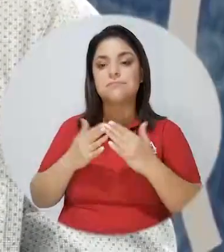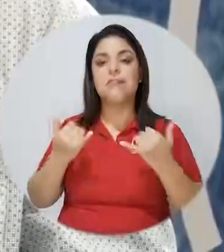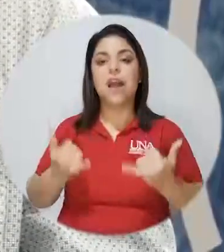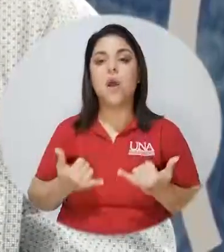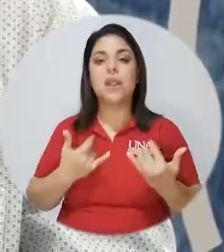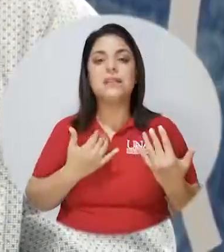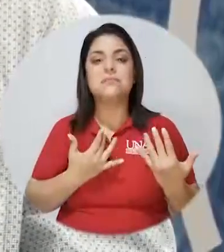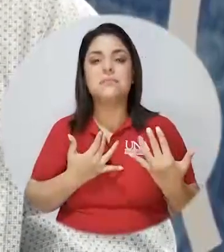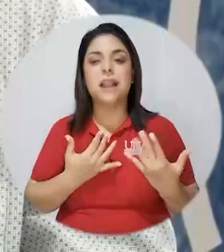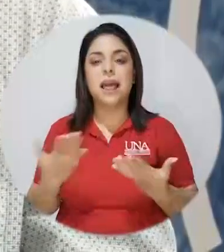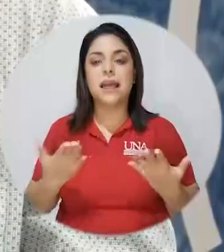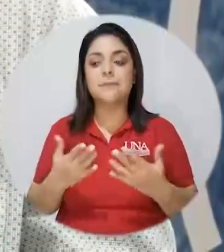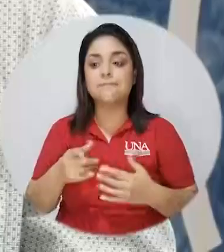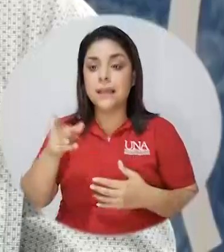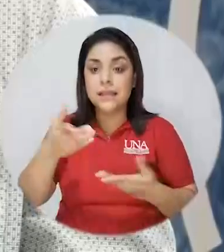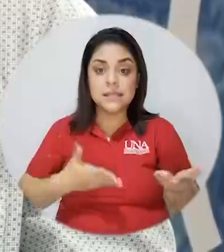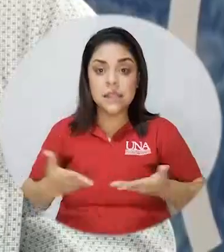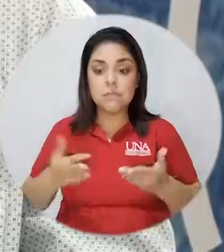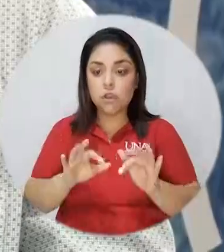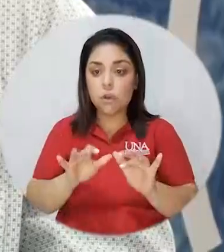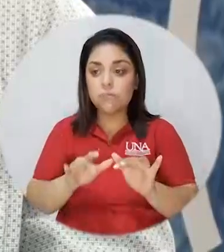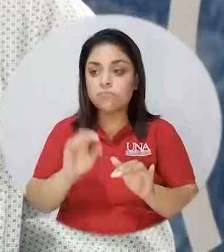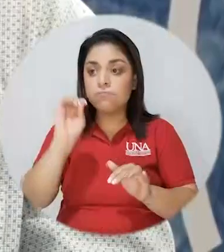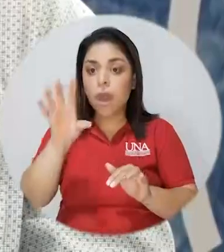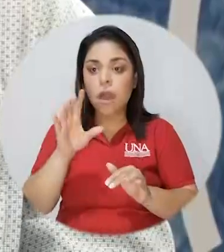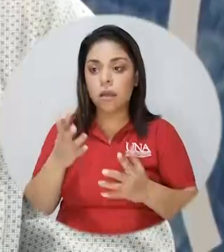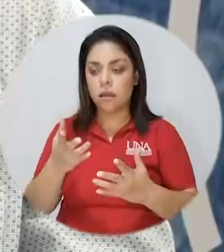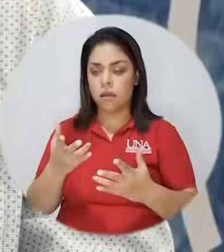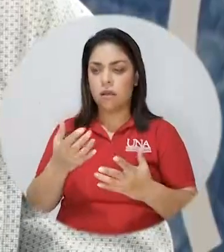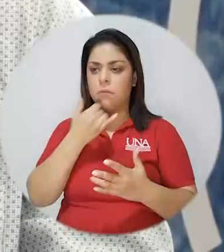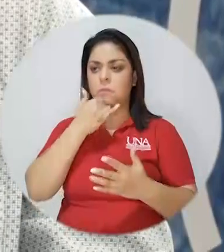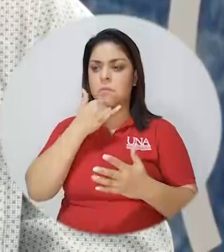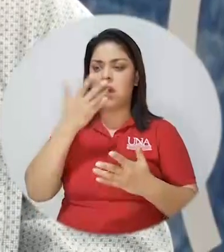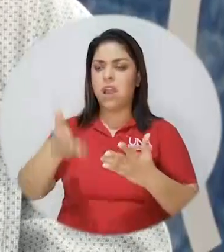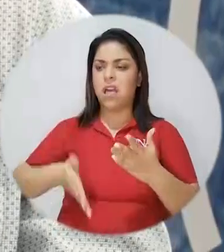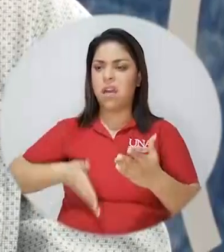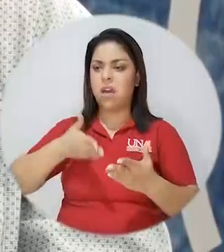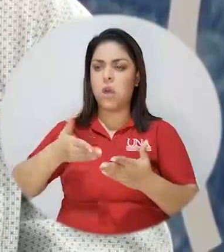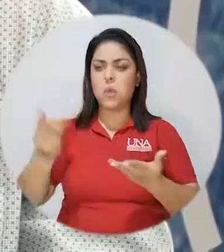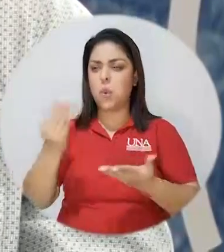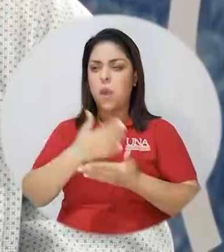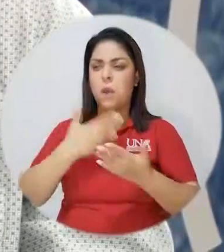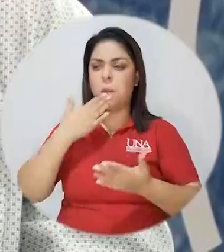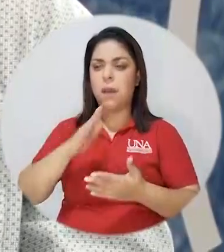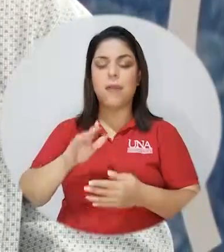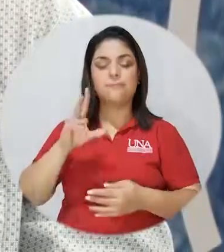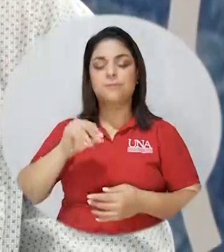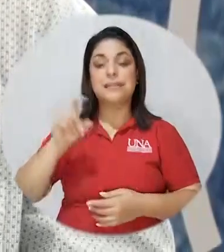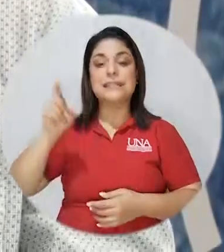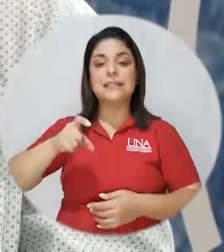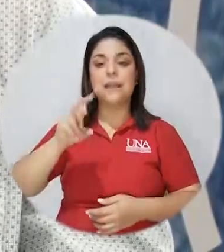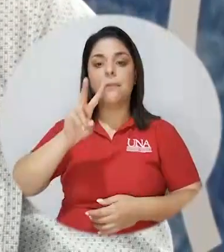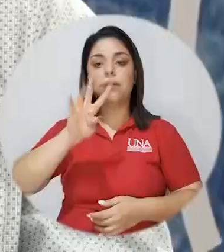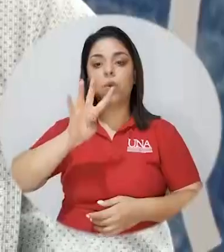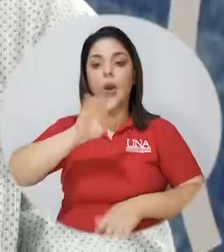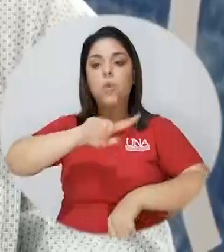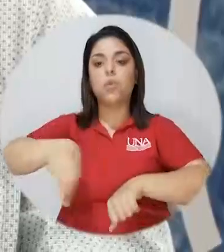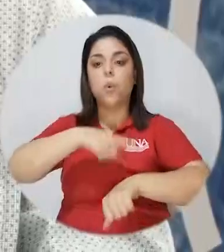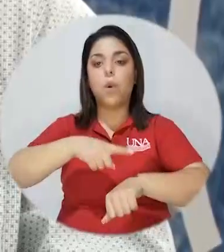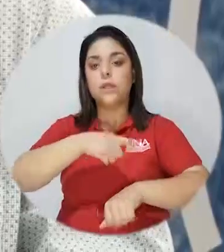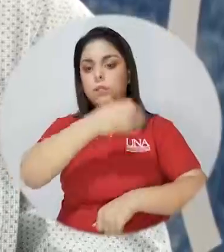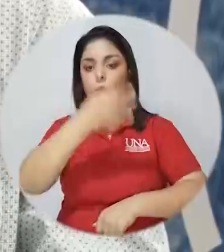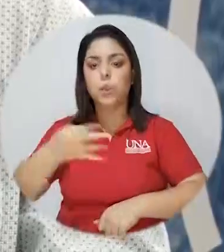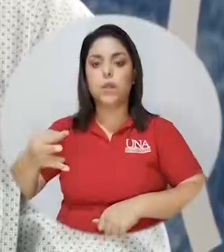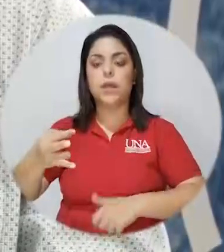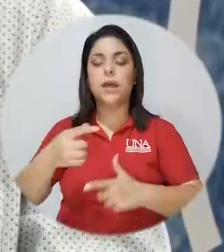hogares, esperan que estos servicios estén funcionando las 24 horas del día, todos los días de la semana. Por lo tanto,